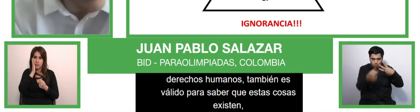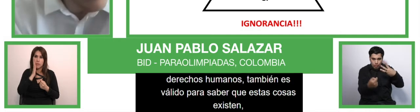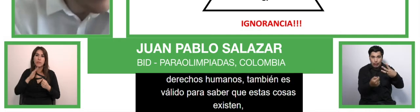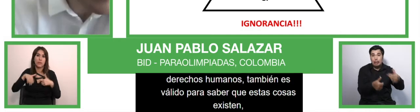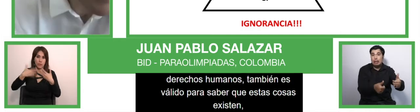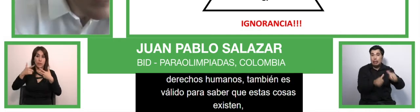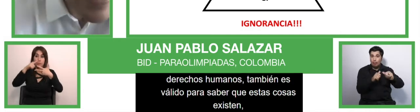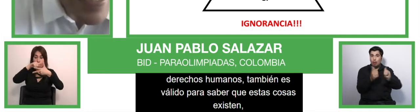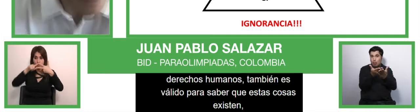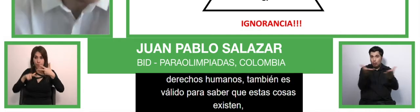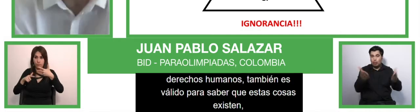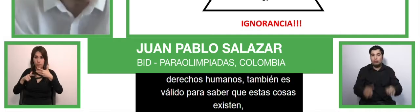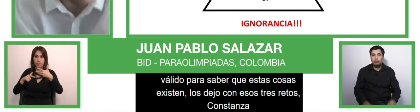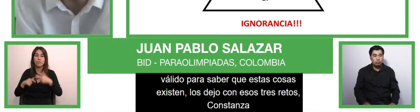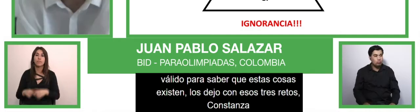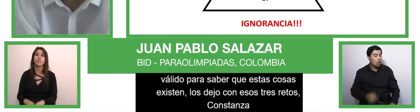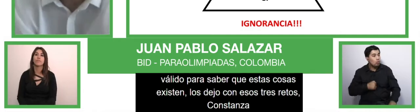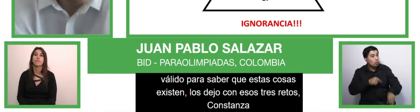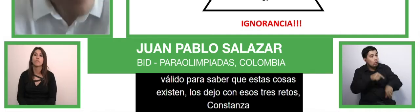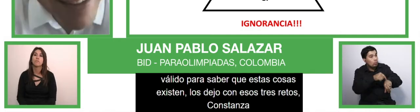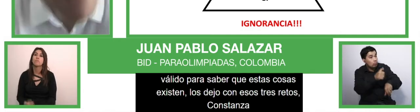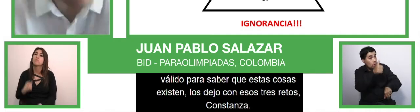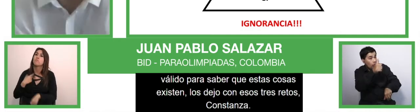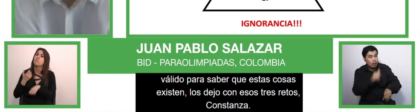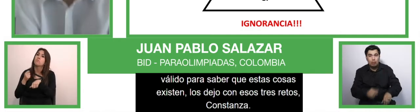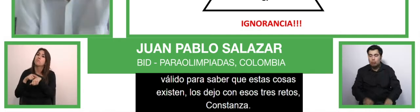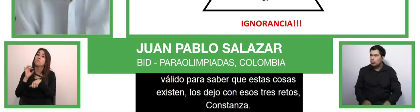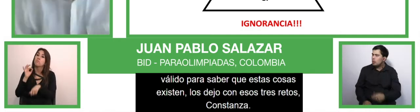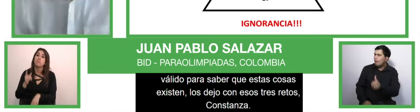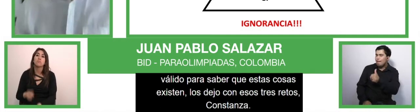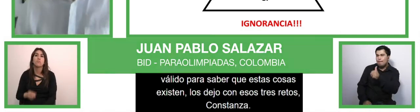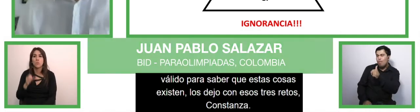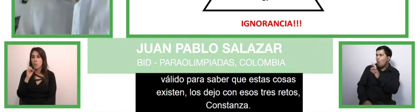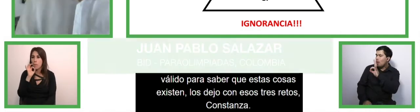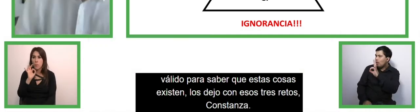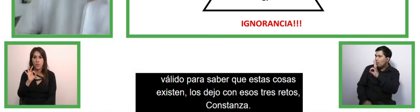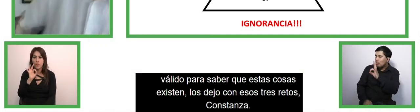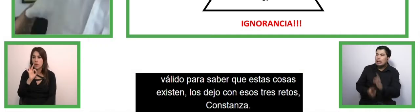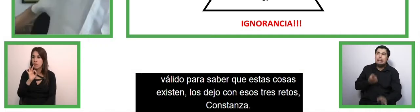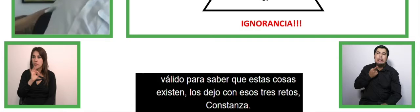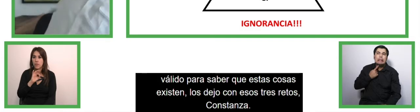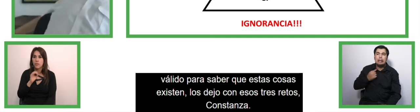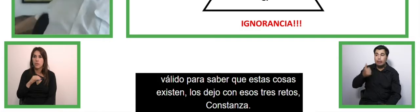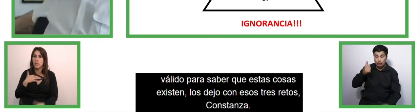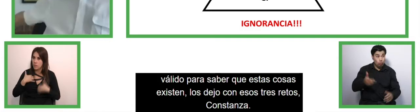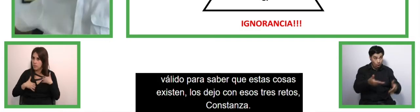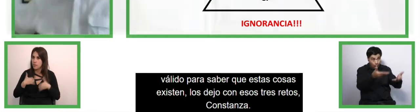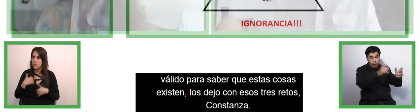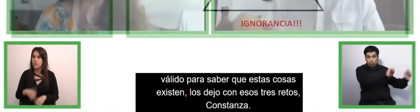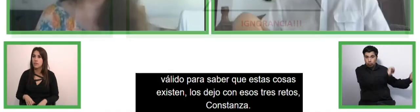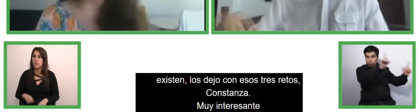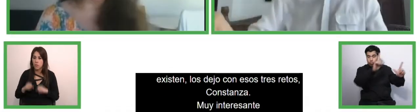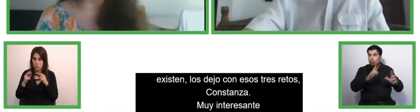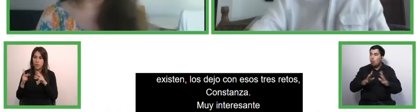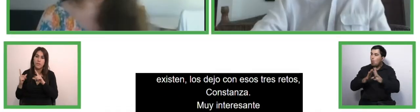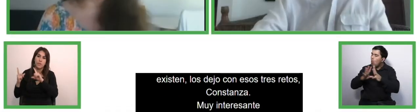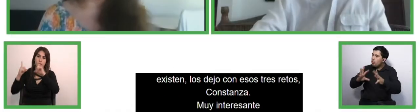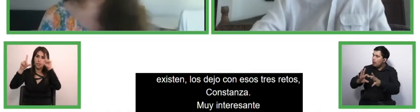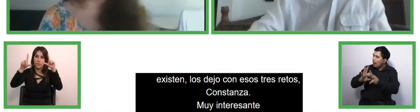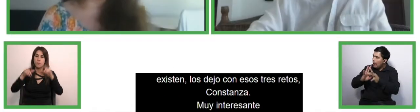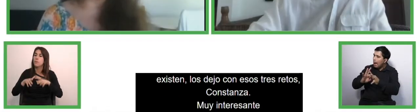poquito. Sí, muy interesante. Vale, Juan. Listo, entonces ahí te la dejo. Muchas